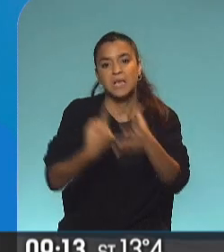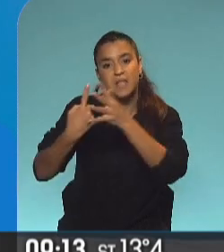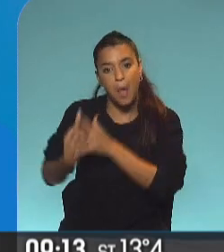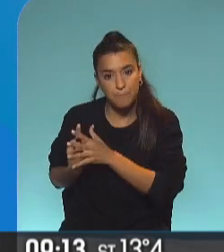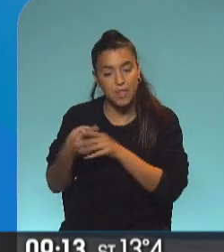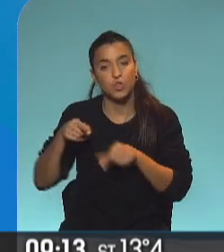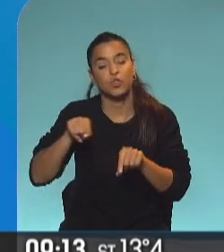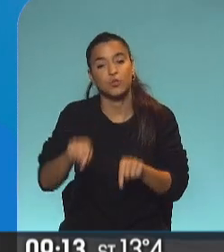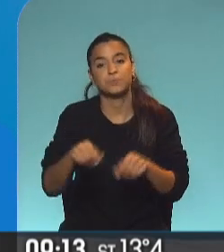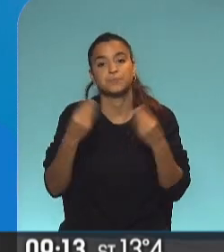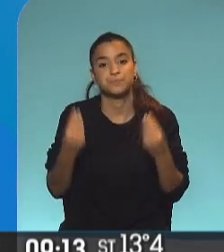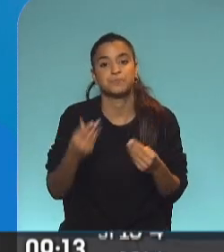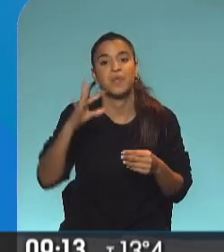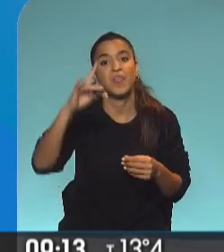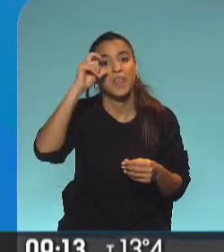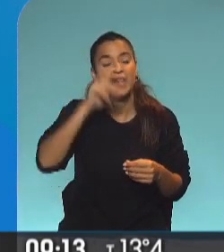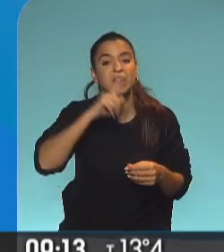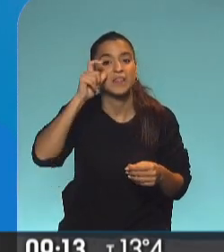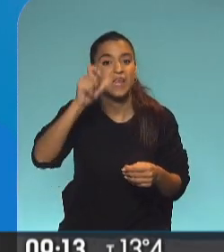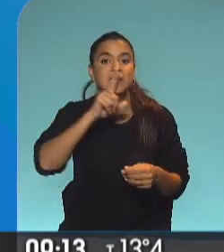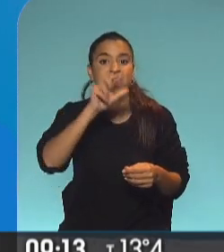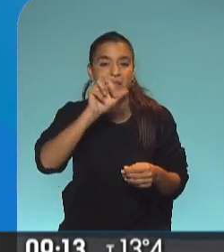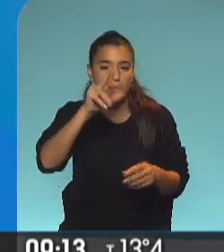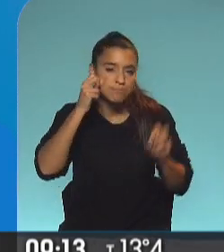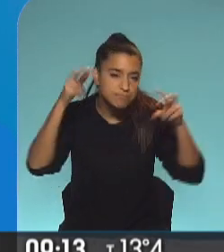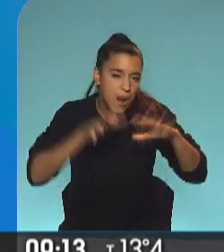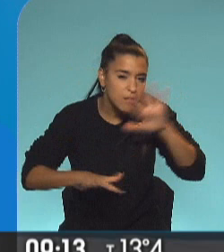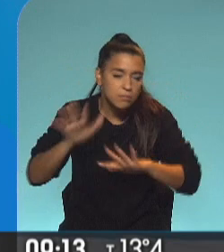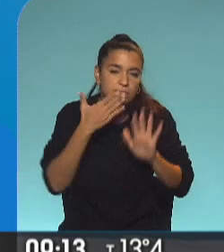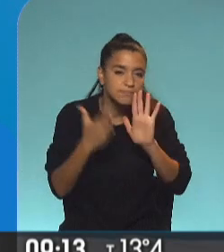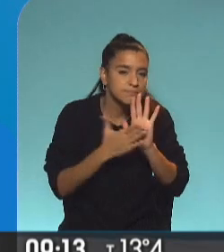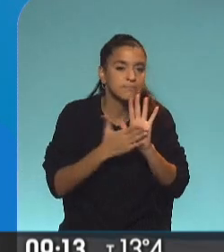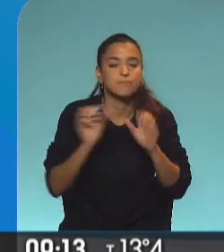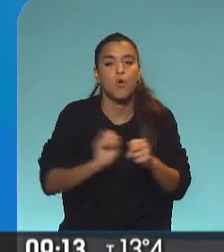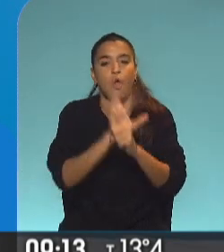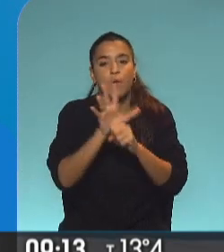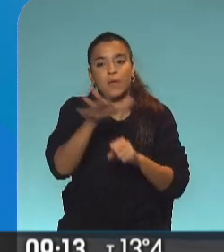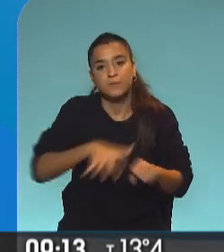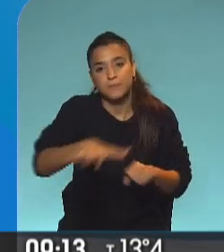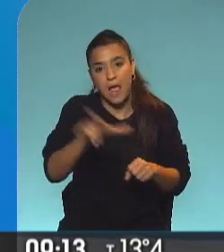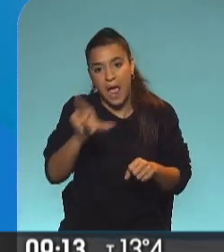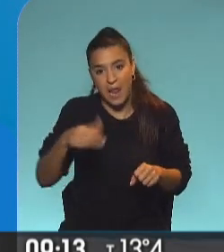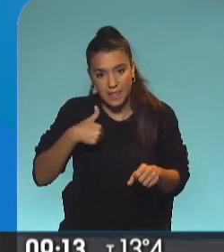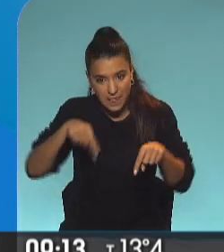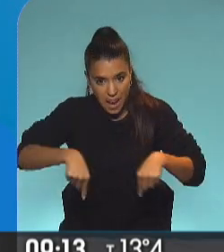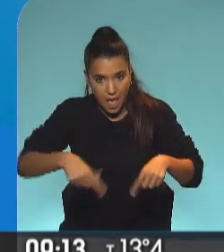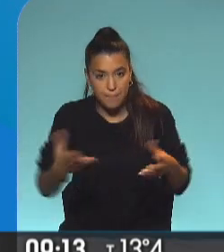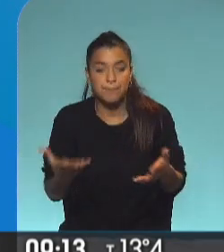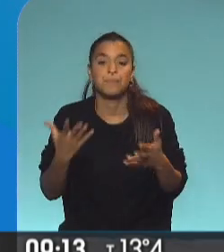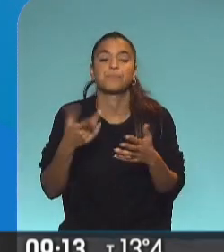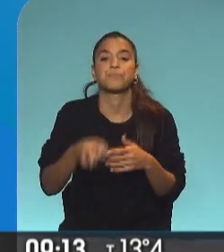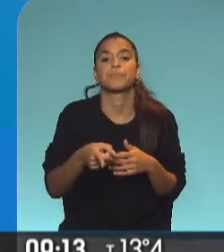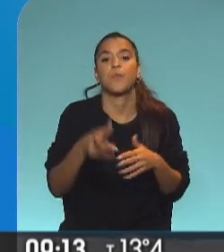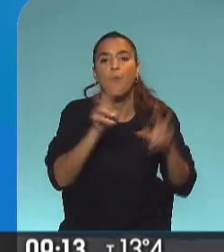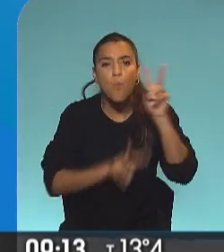que es nada más ni nada menos que el detectar el dispositivo estratégico de testeo para coronavirus en territorio de Argentina, que se acompaña de